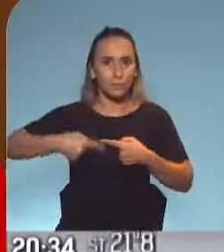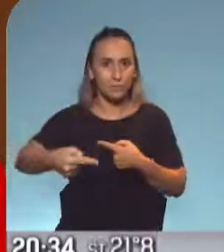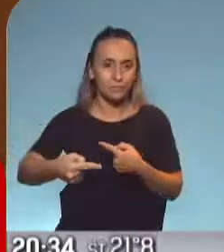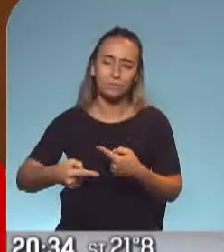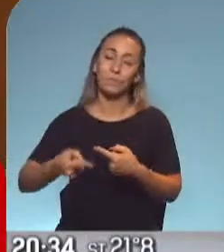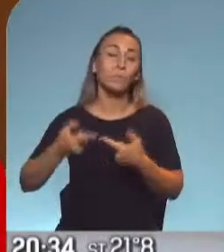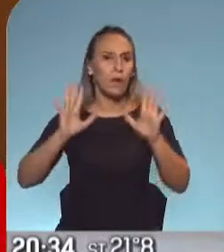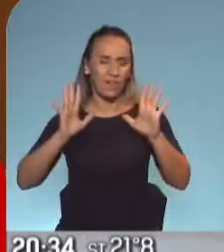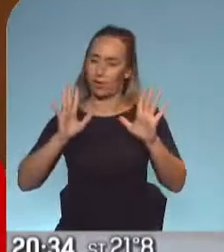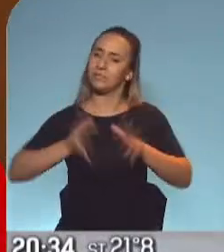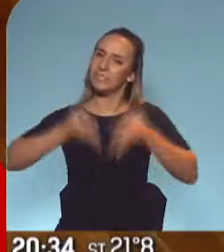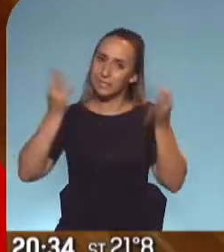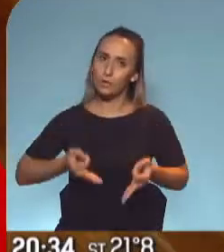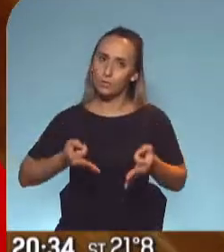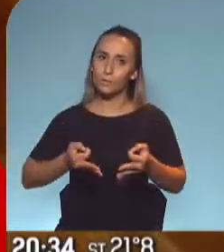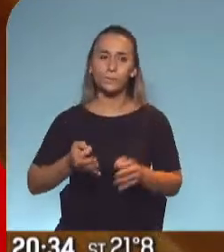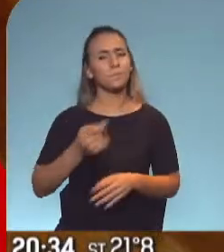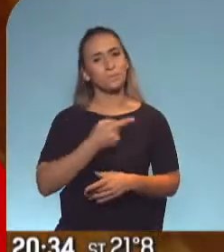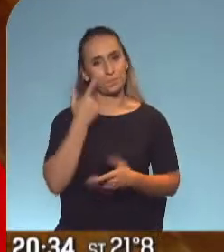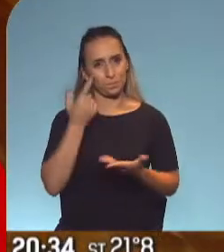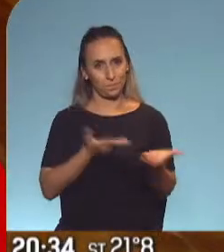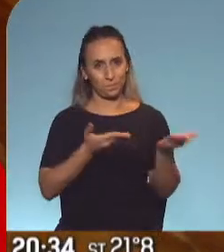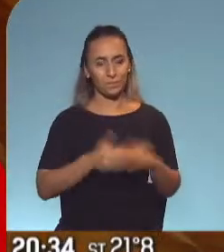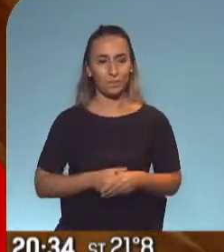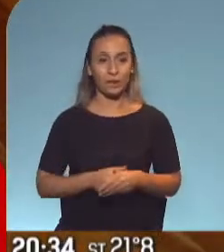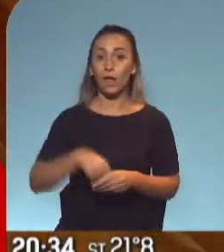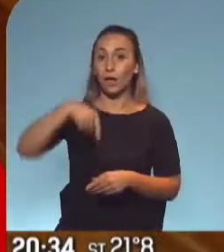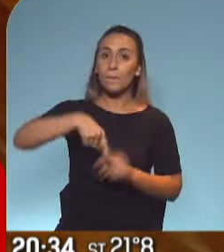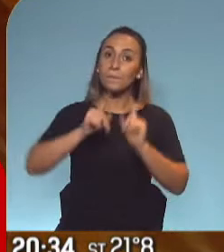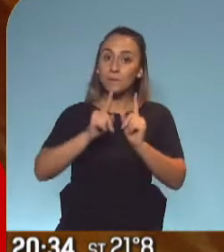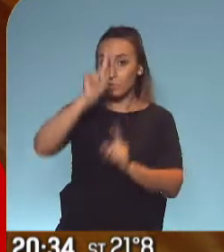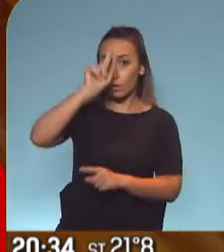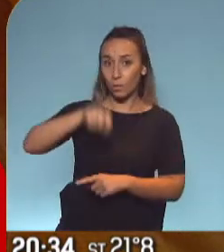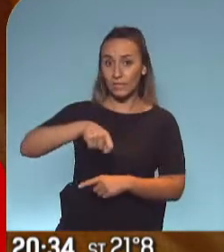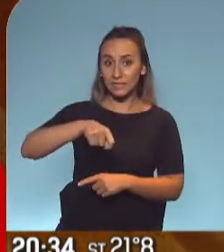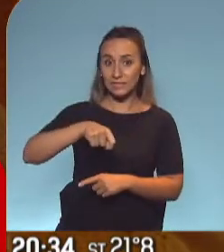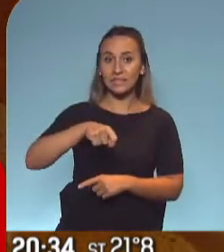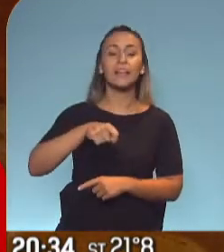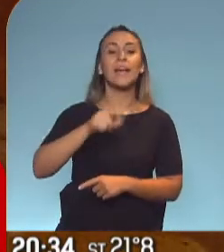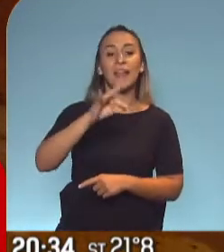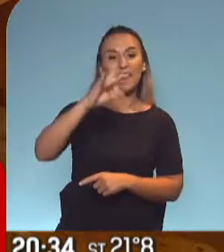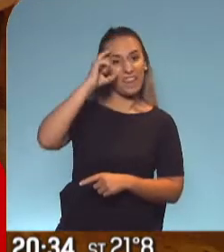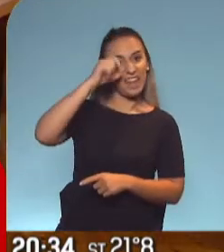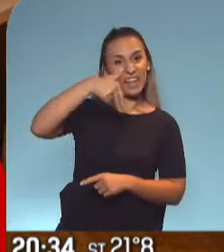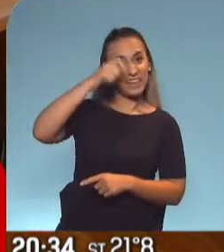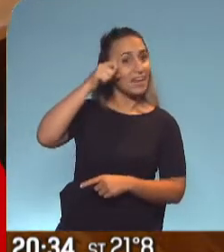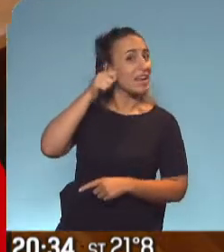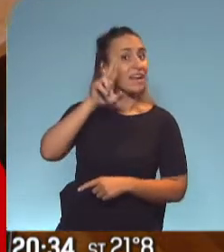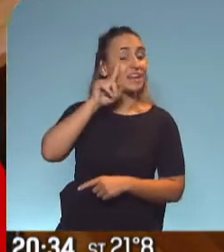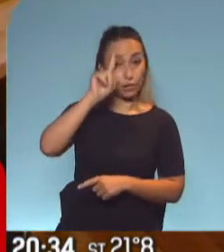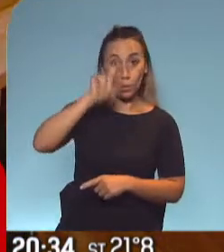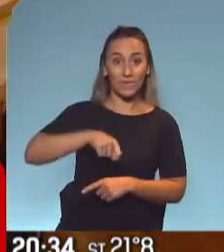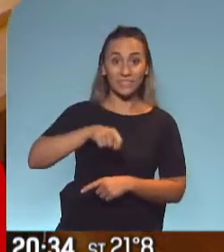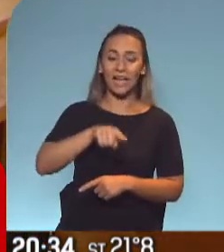haya un efecto dominó. Te escuchamos, Néstor. Bueno, de hecho, hoy la misma jueza, Cecilia Gilardi de Negre, sacó otro fallo en el